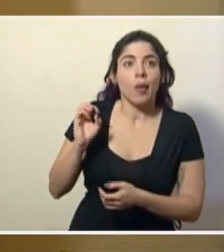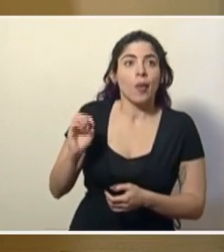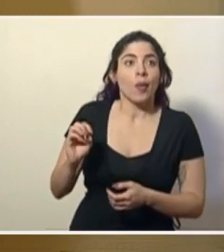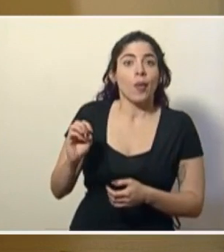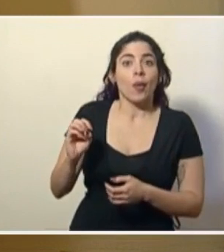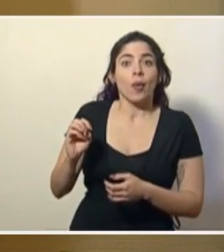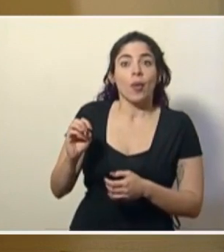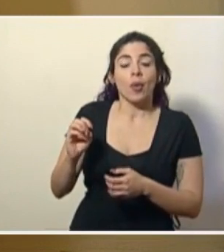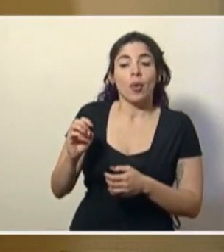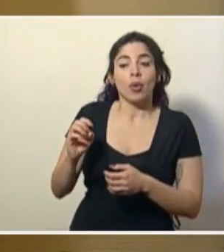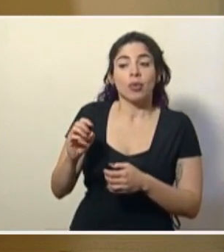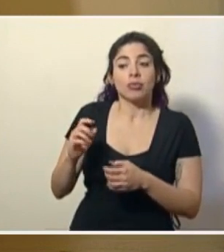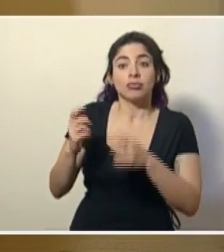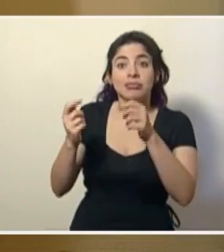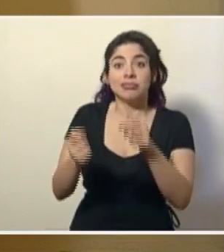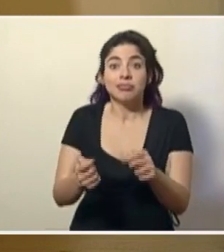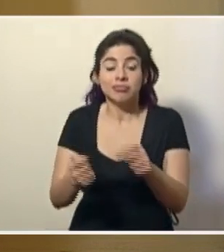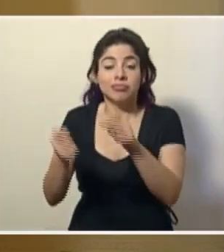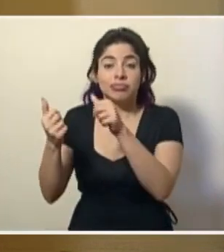se limita